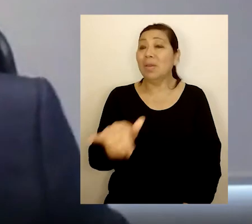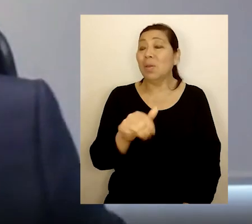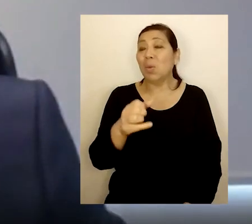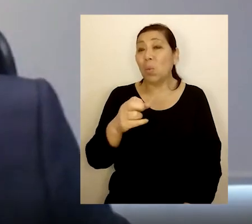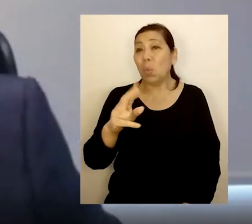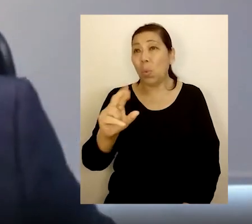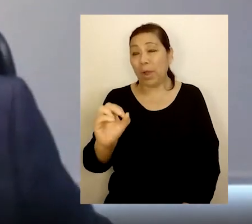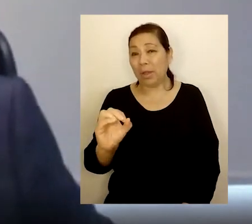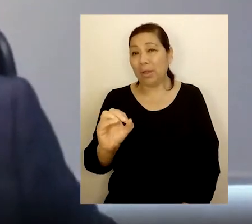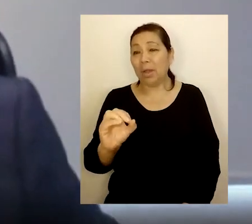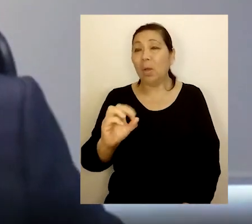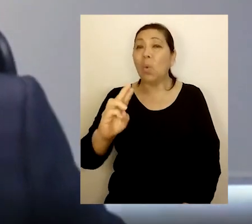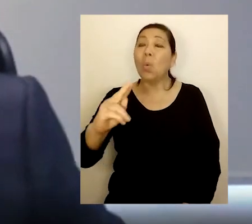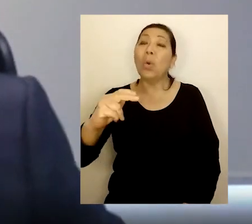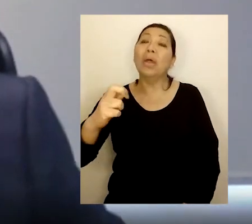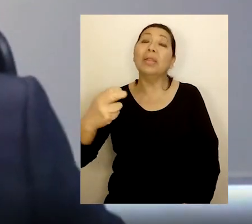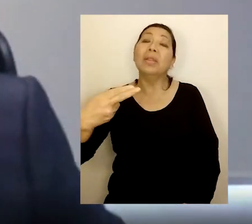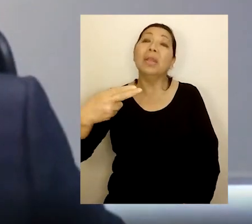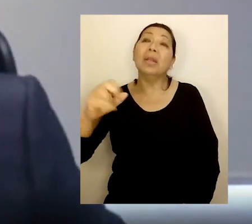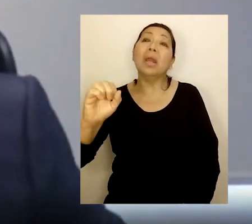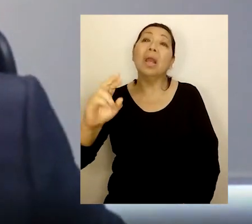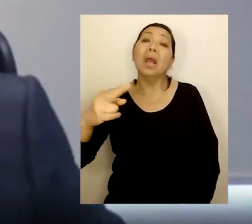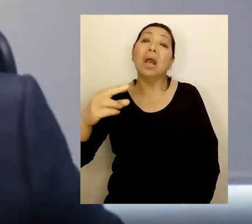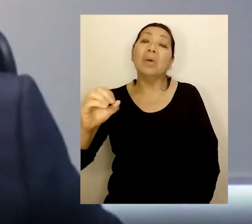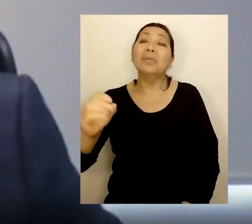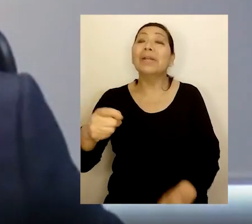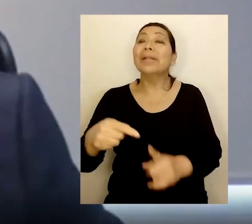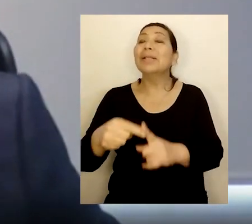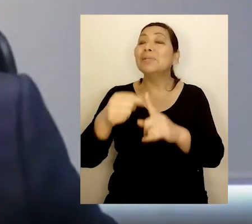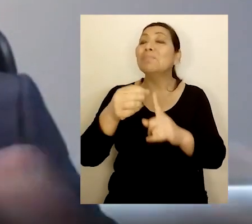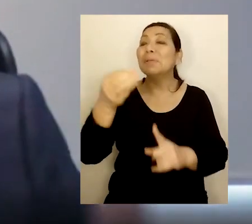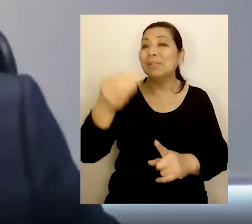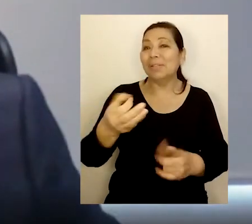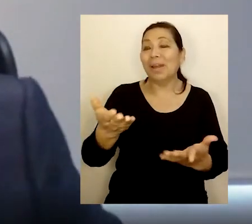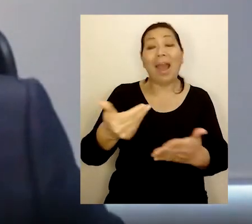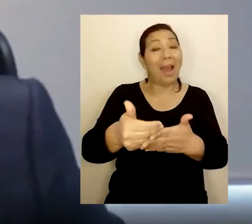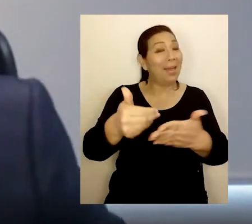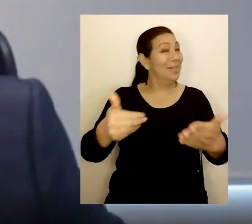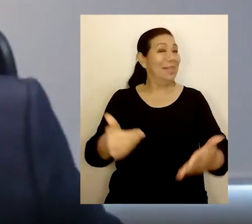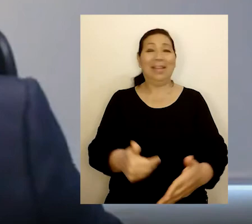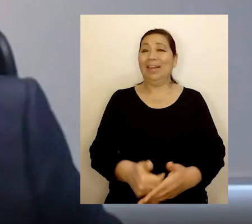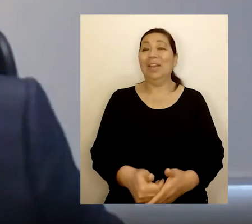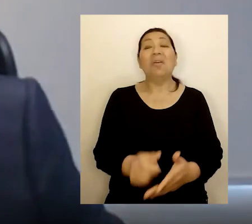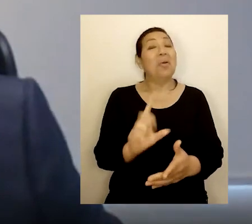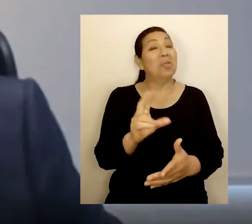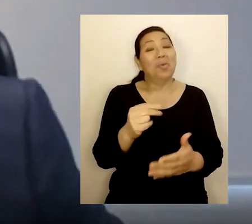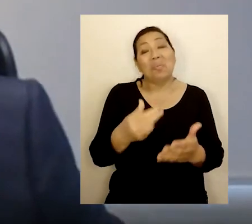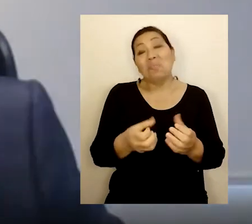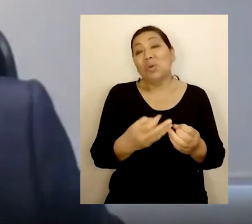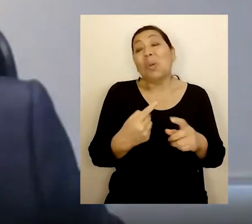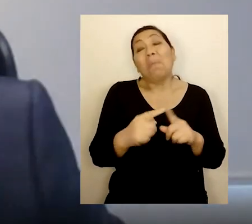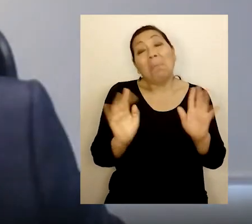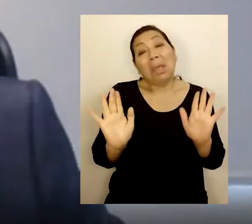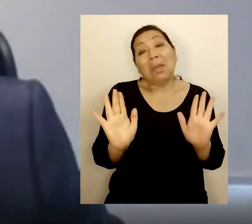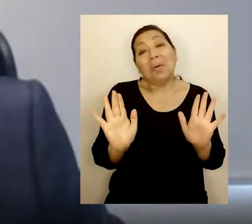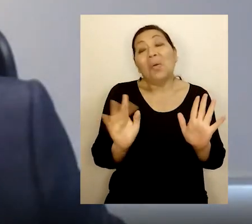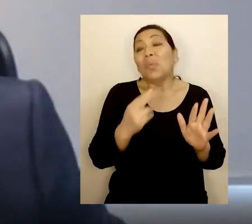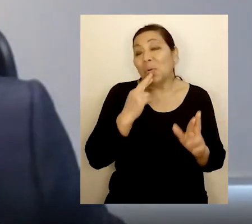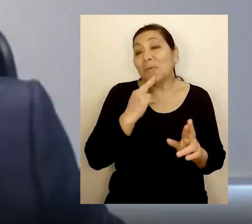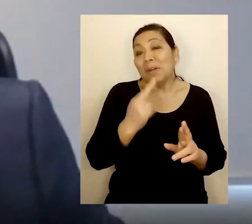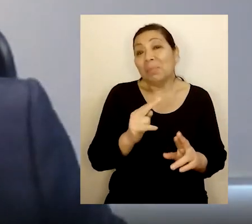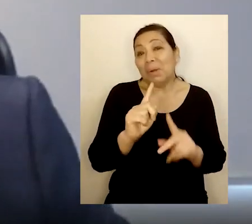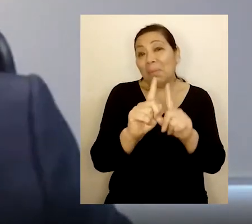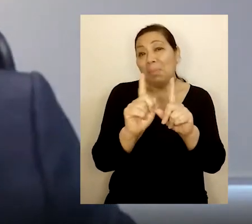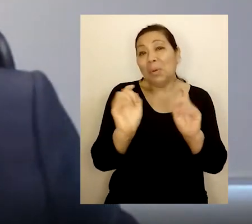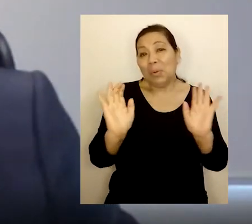y Pricewaterhouse eran altamente especializadas y anteriormente dijeron que no tanto, ¿no? Pero bueno, le voy a responder